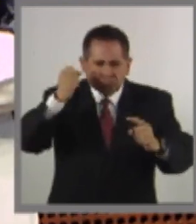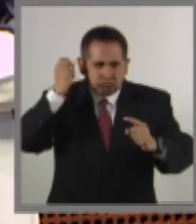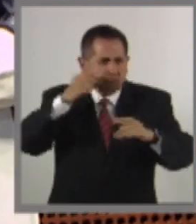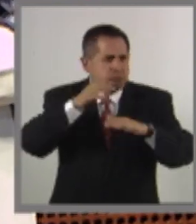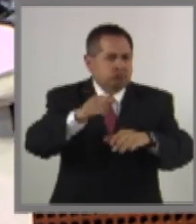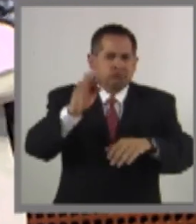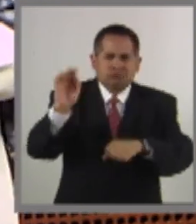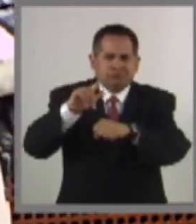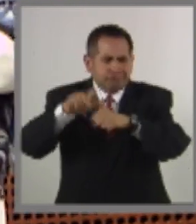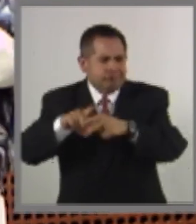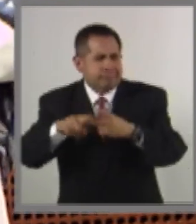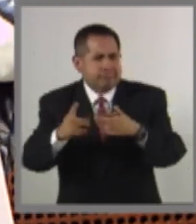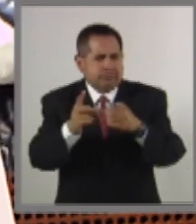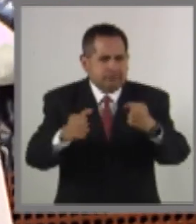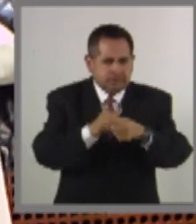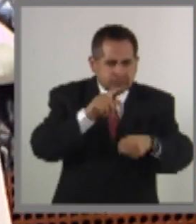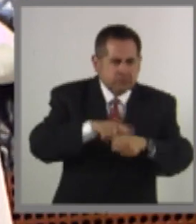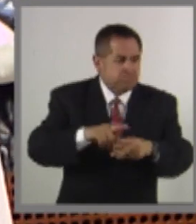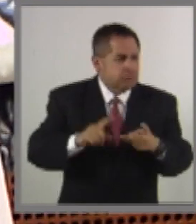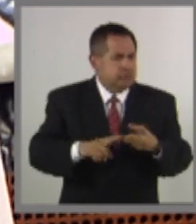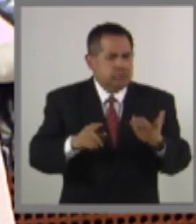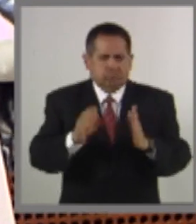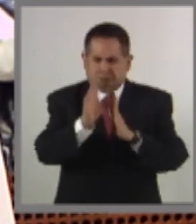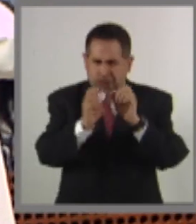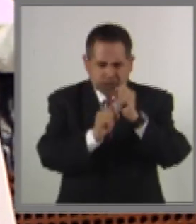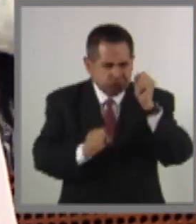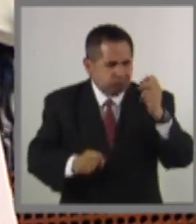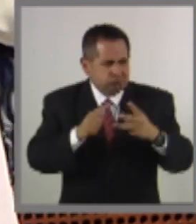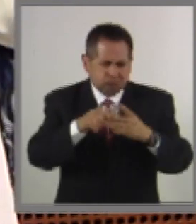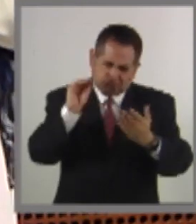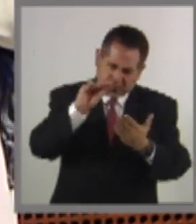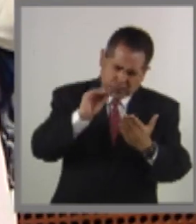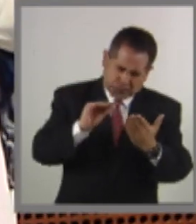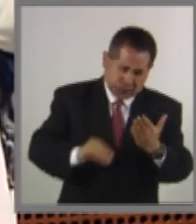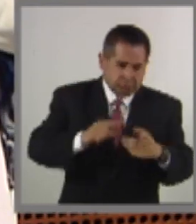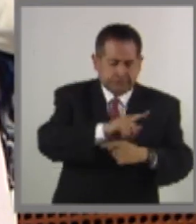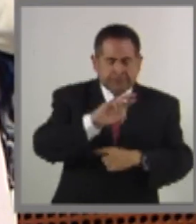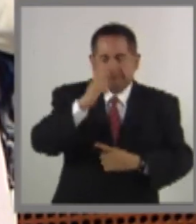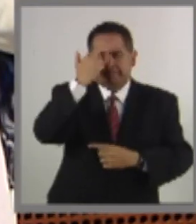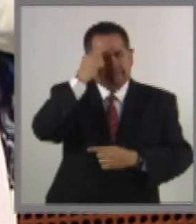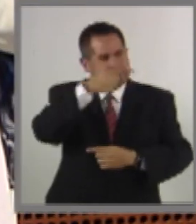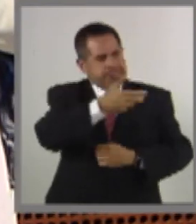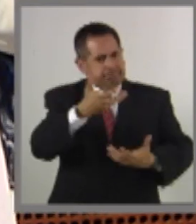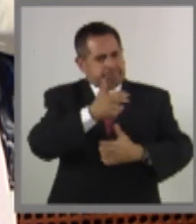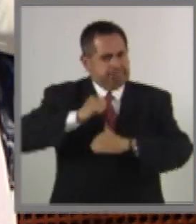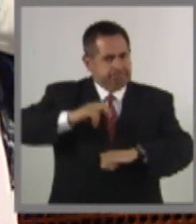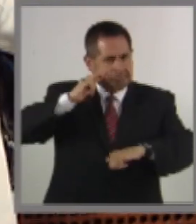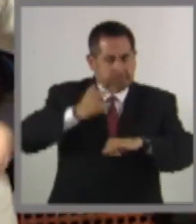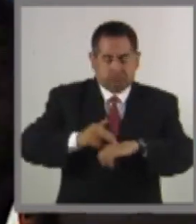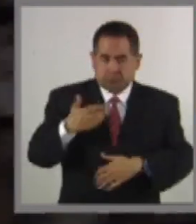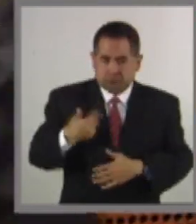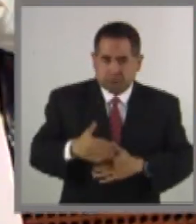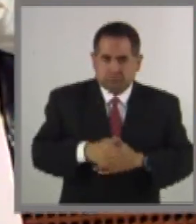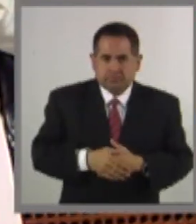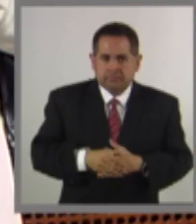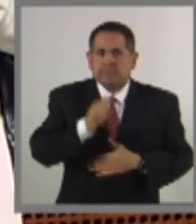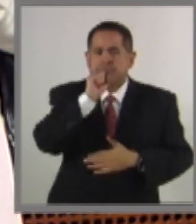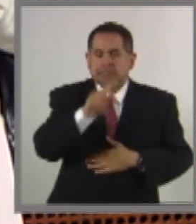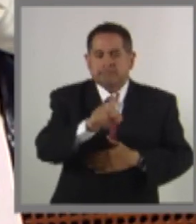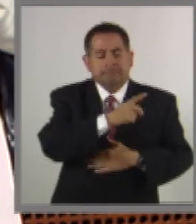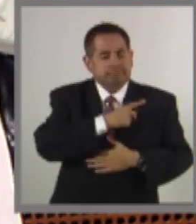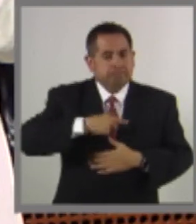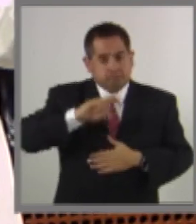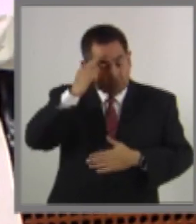federalismo, desarrollo social, nuestra Carta Magna, todavía son recordados, Miguel. Además, hay que recordarlo, fue un